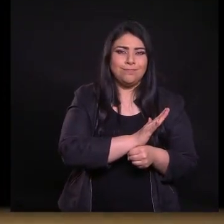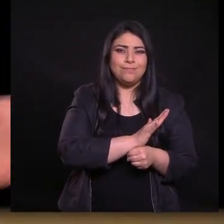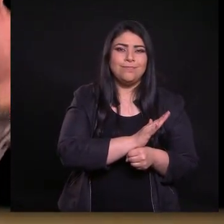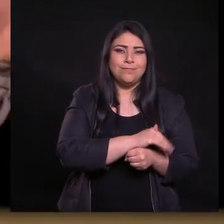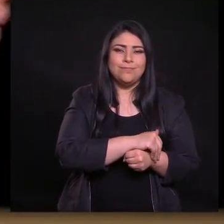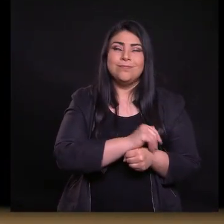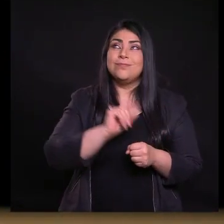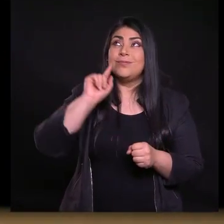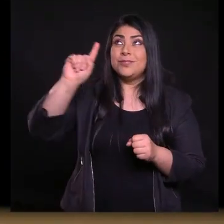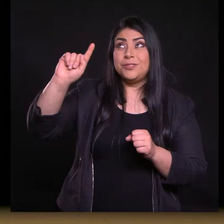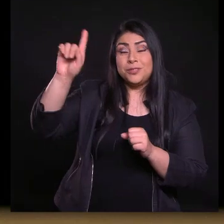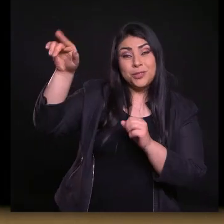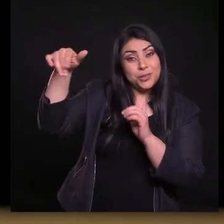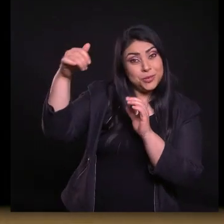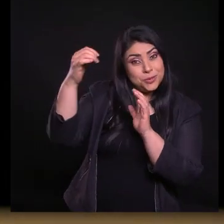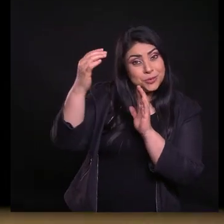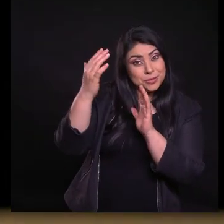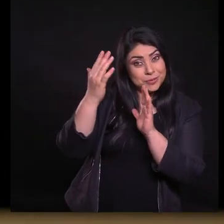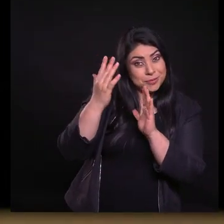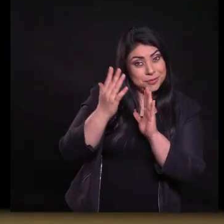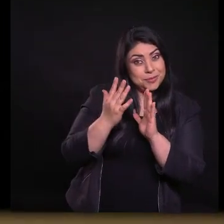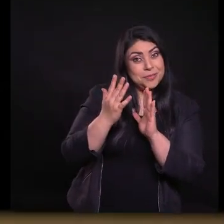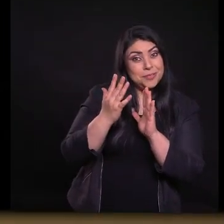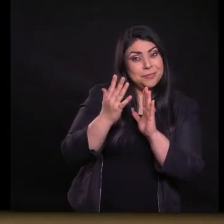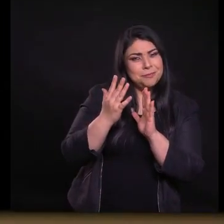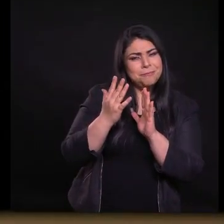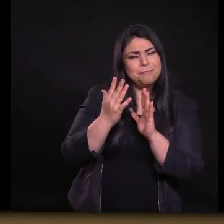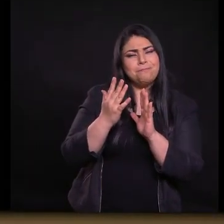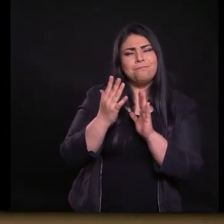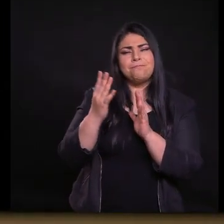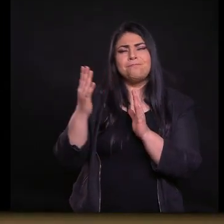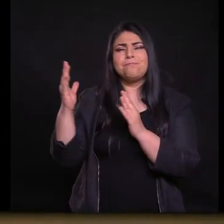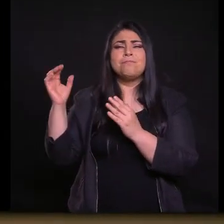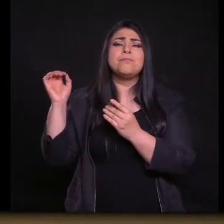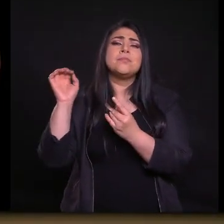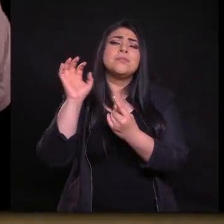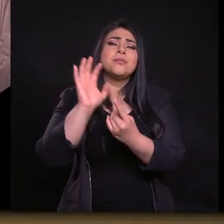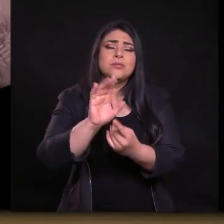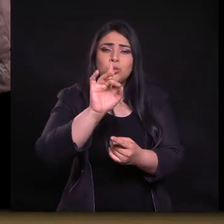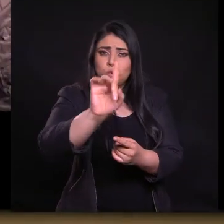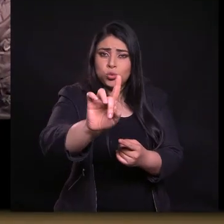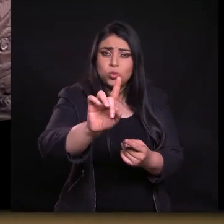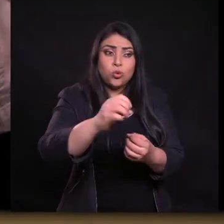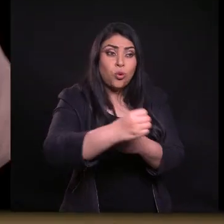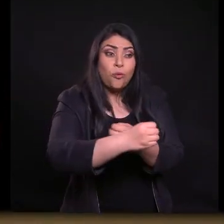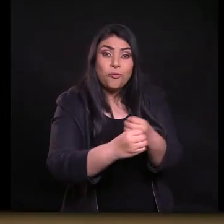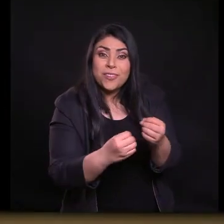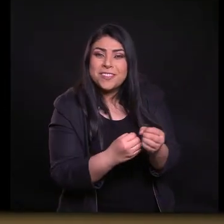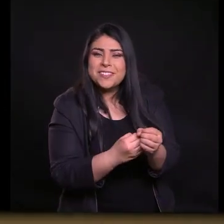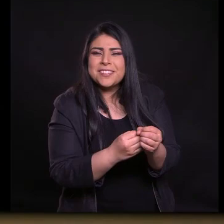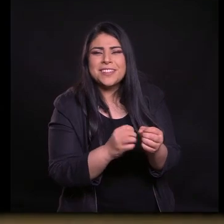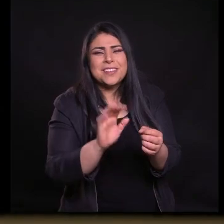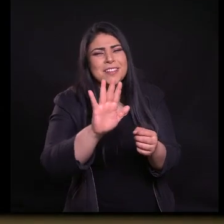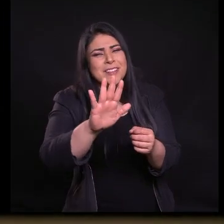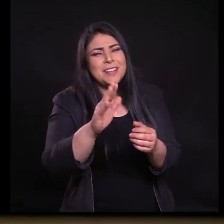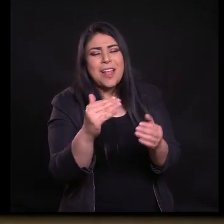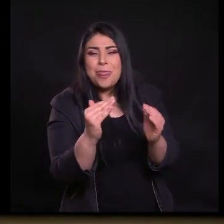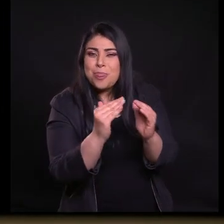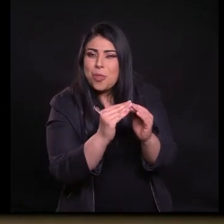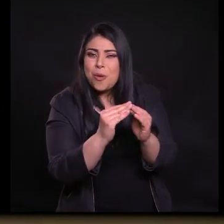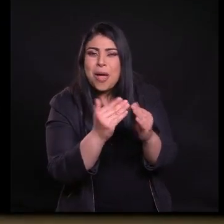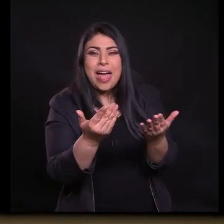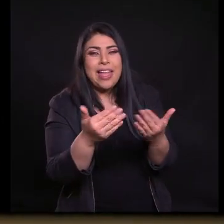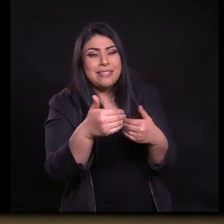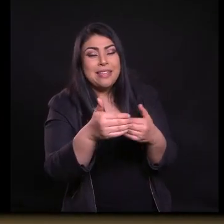su presencia pueda llenar tu habitación la sala de tu casa tu oficina incluso tal vez algunas